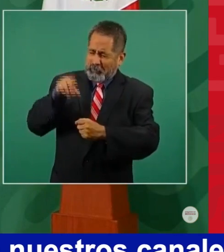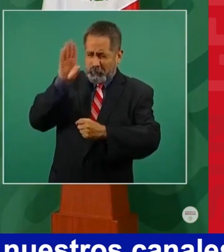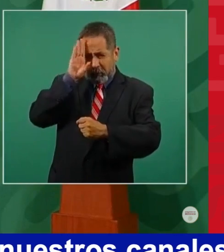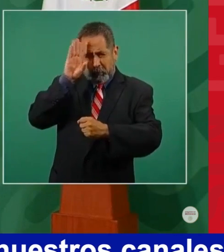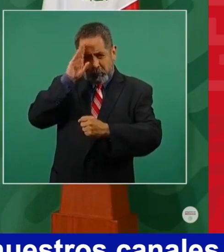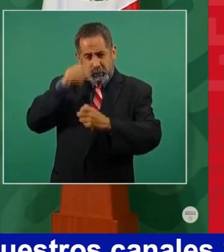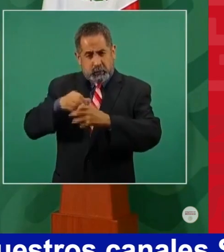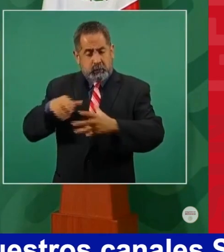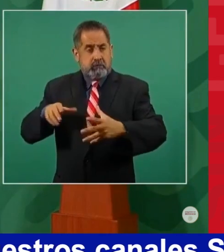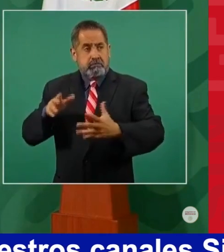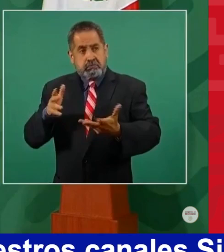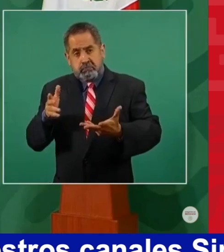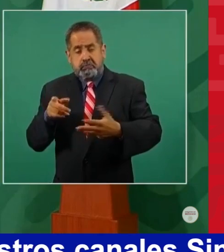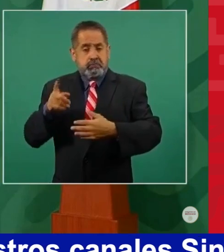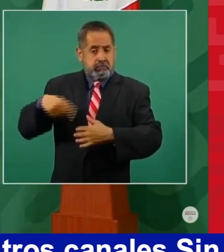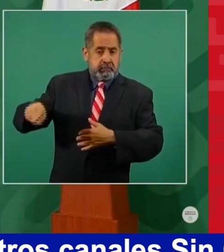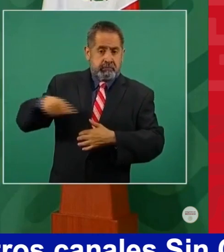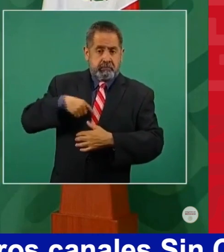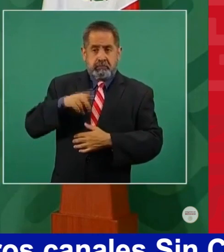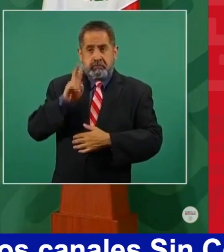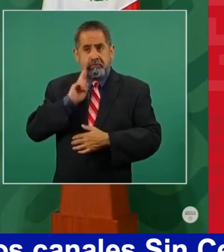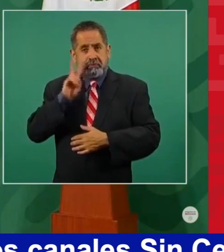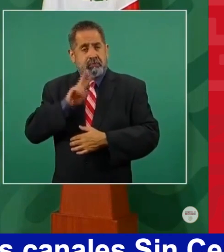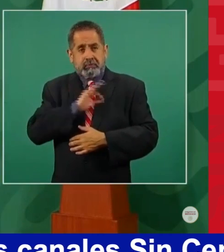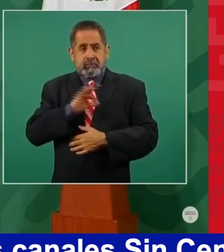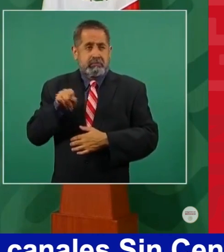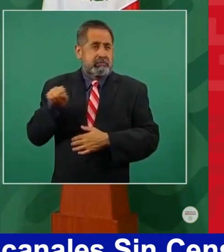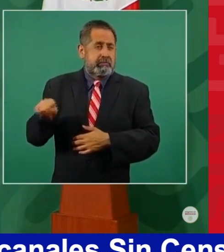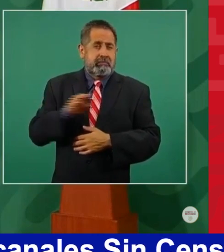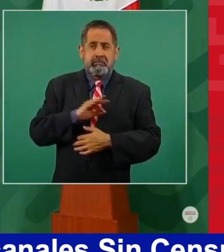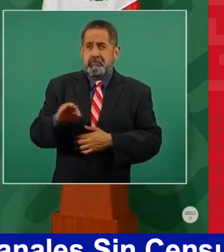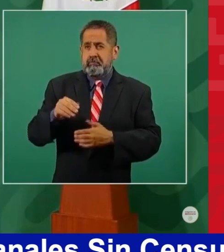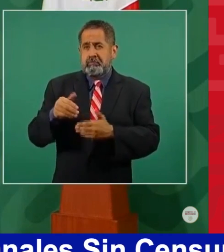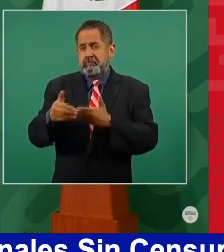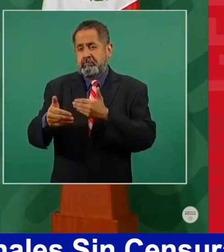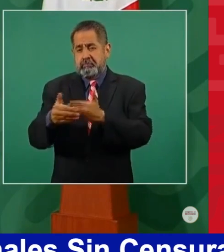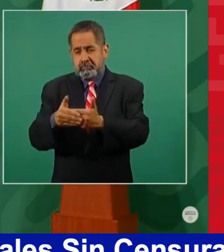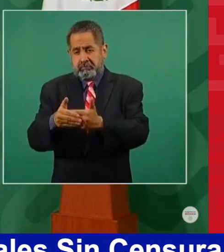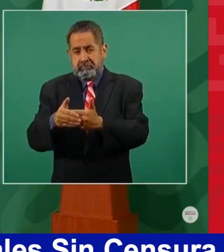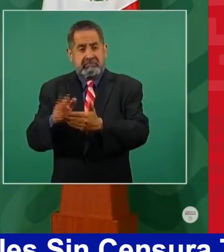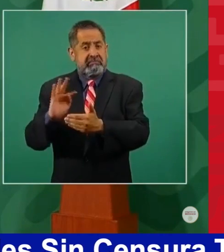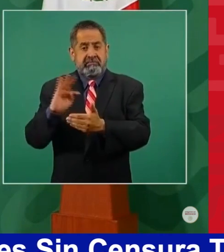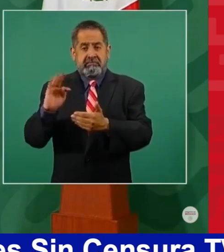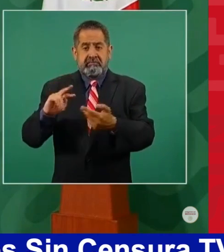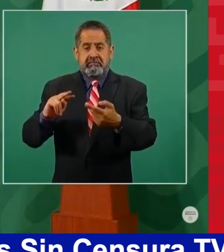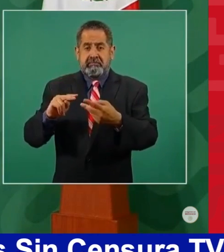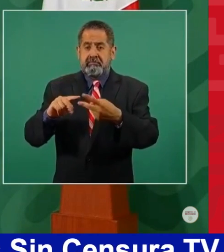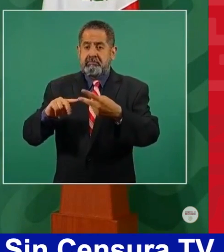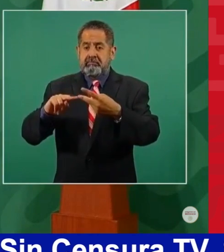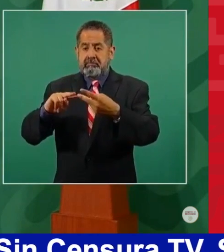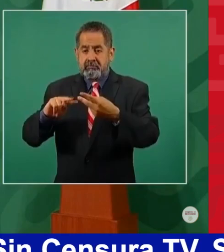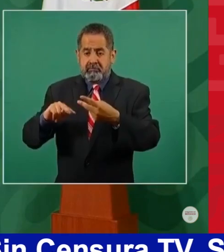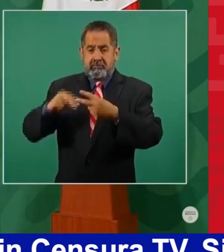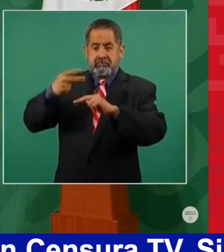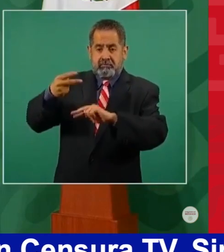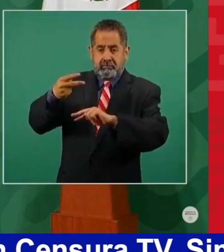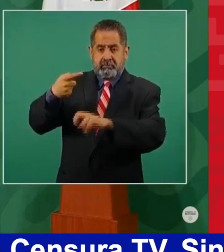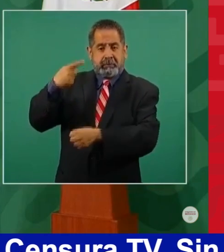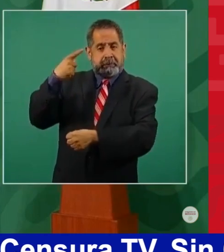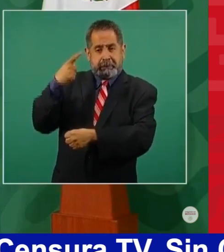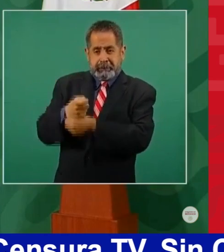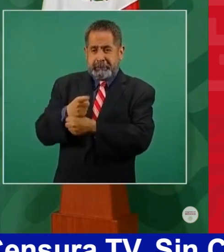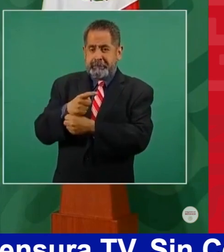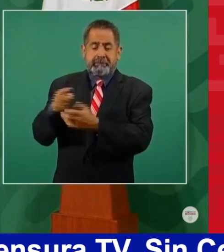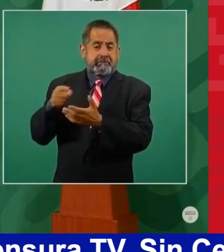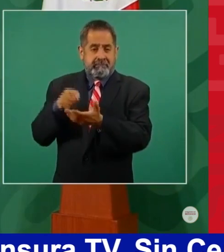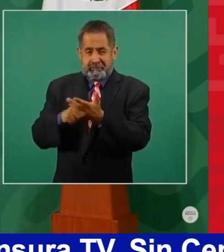están proyectando que podrían ser en poco tiempo el país con más población en el mundo.